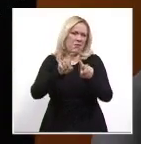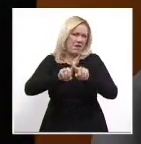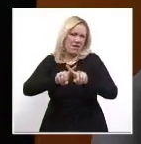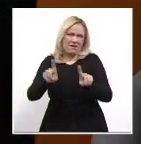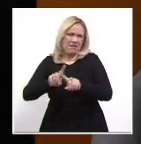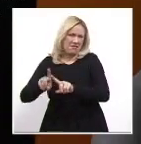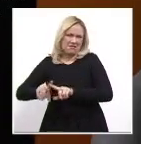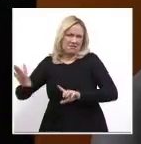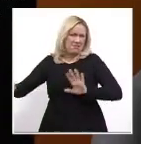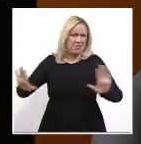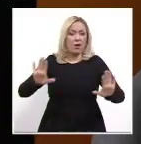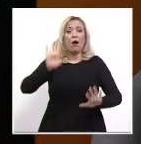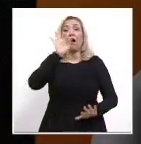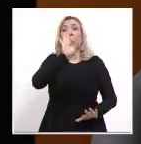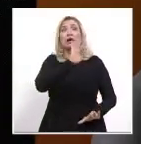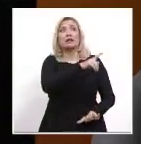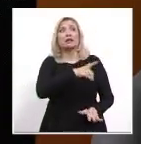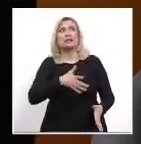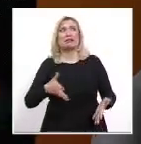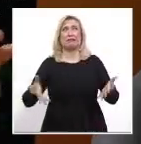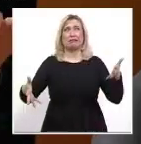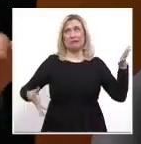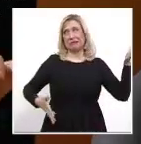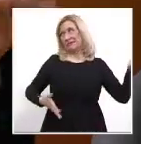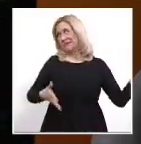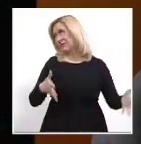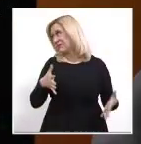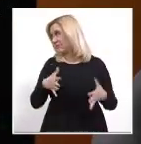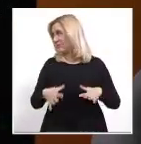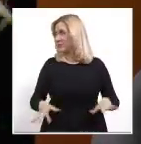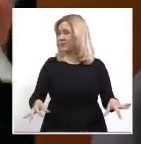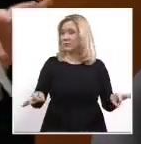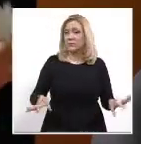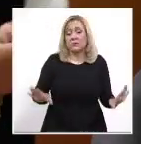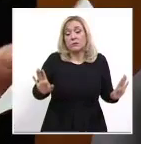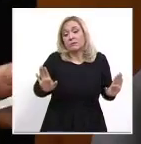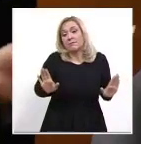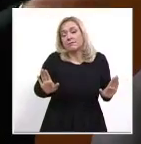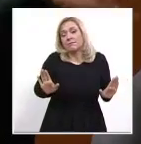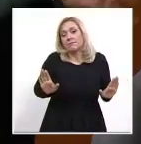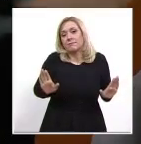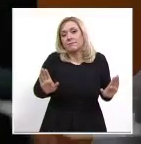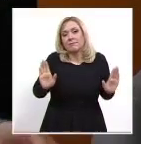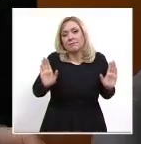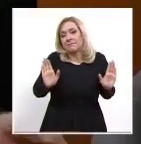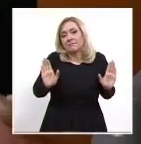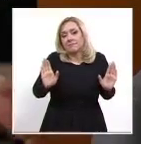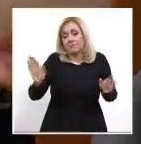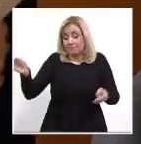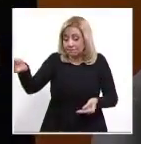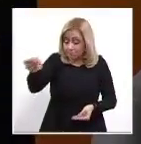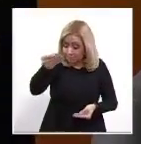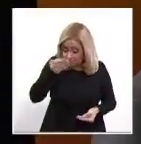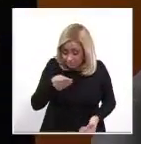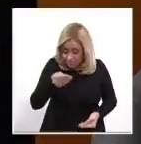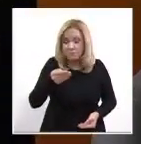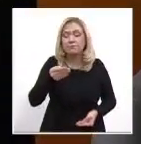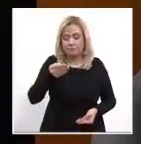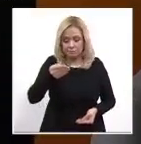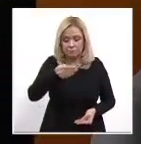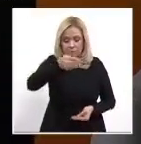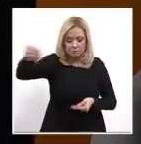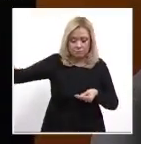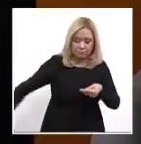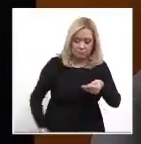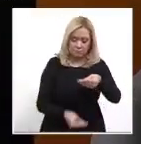lo incómodo que le resulte a quien le vaya a resultar, inmediatamente en que es recibido, se programa para